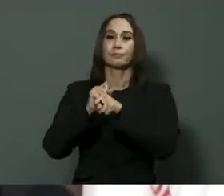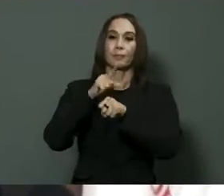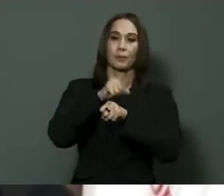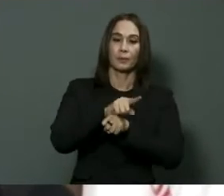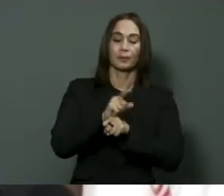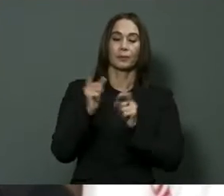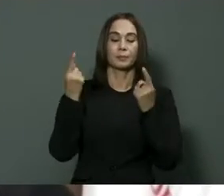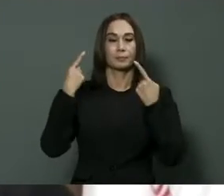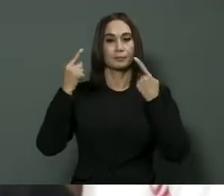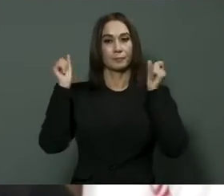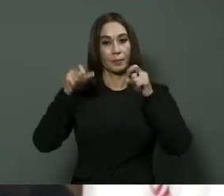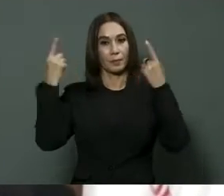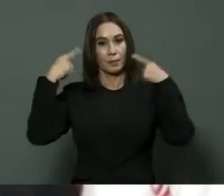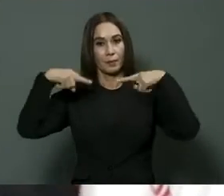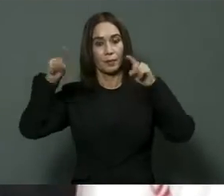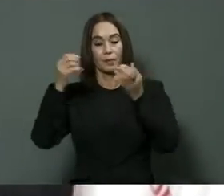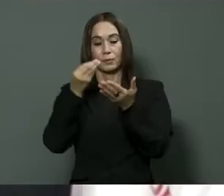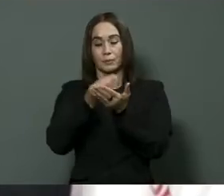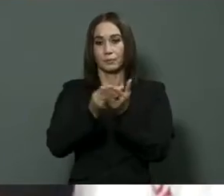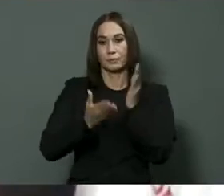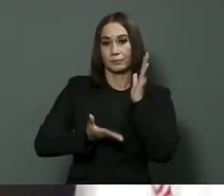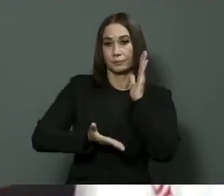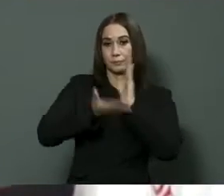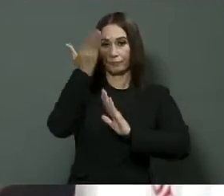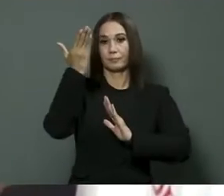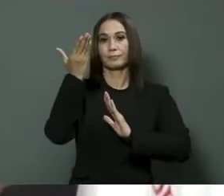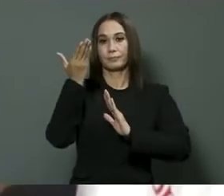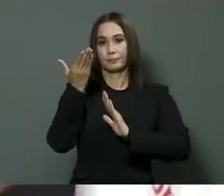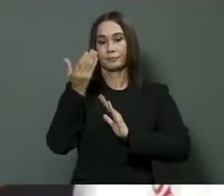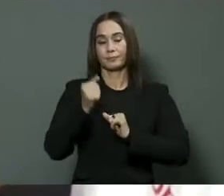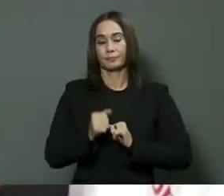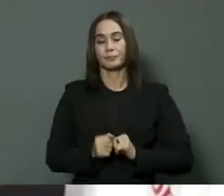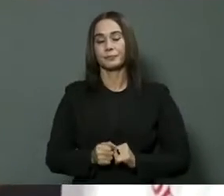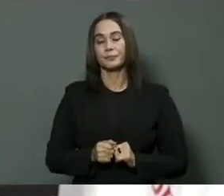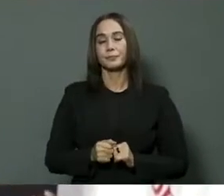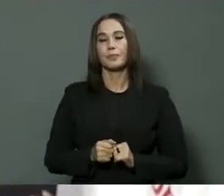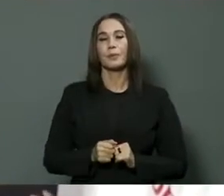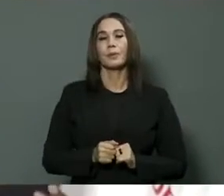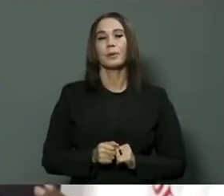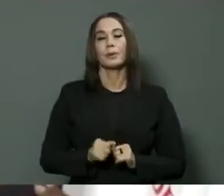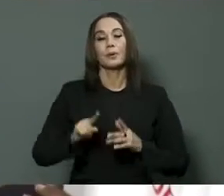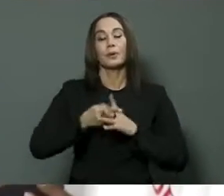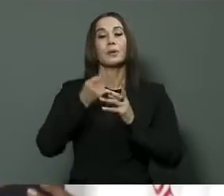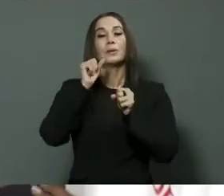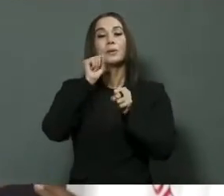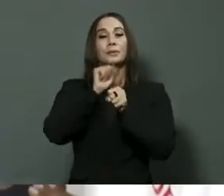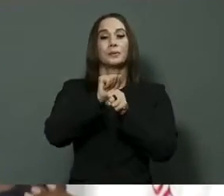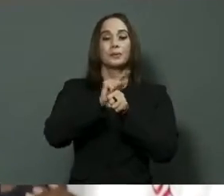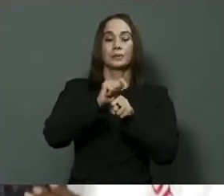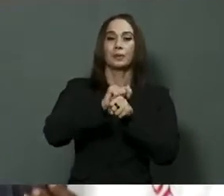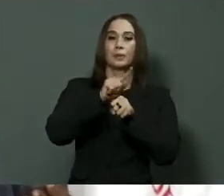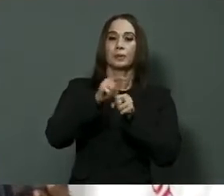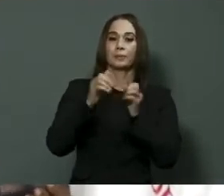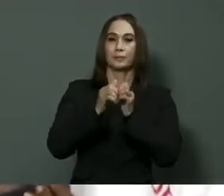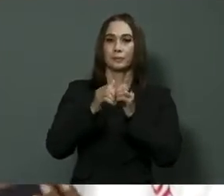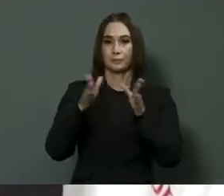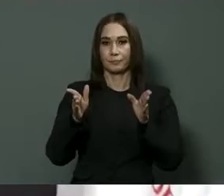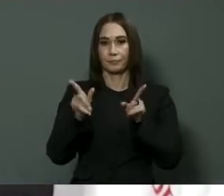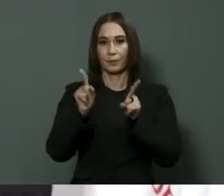ha alcanzado cifras récord en sus reaperturas, además con una